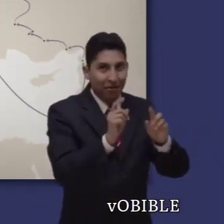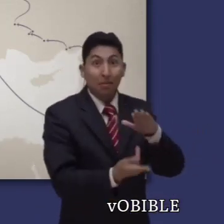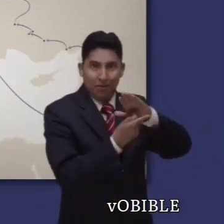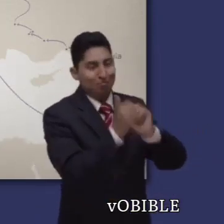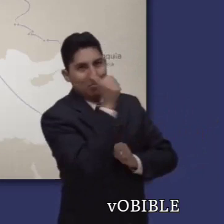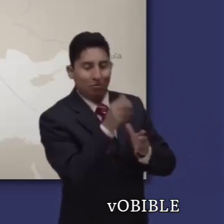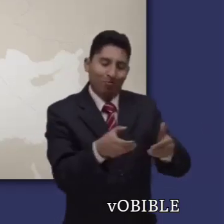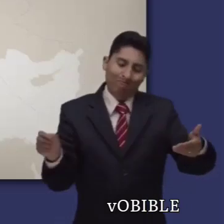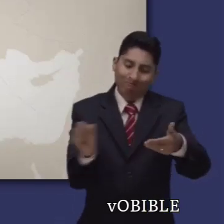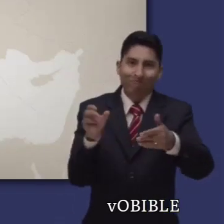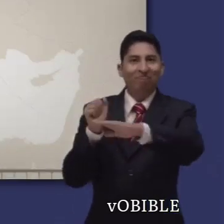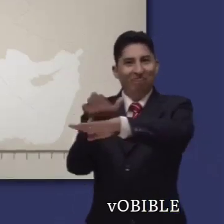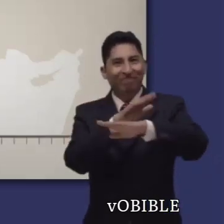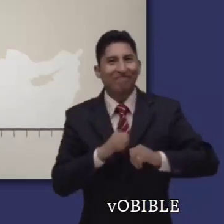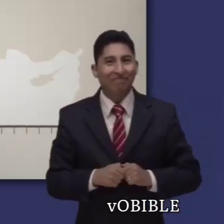Gálatas.